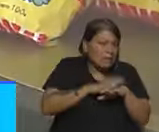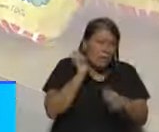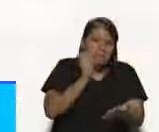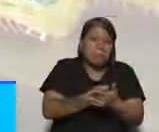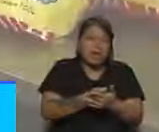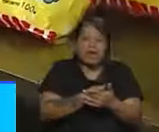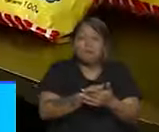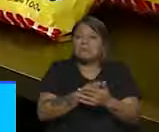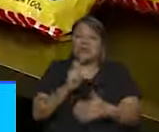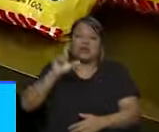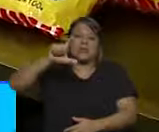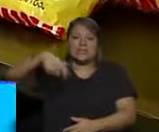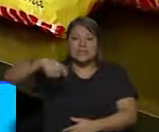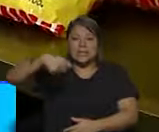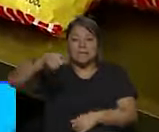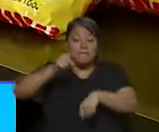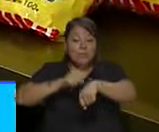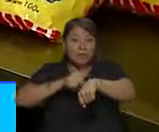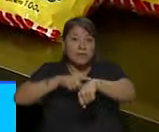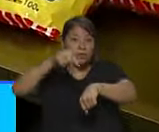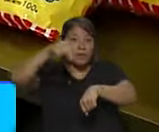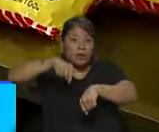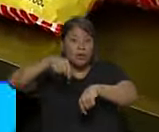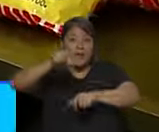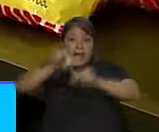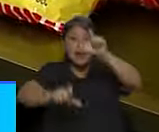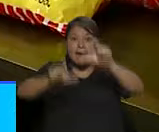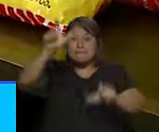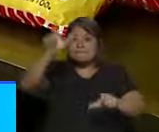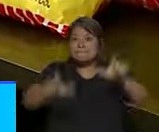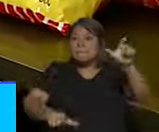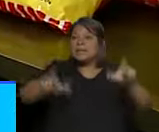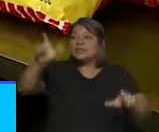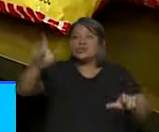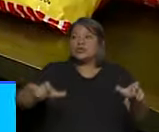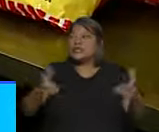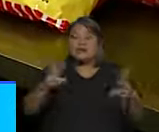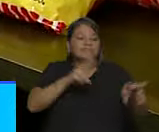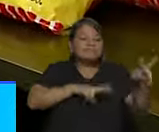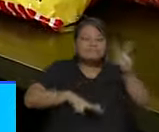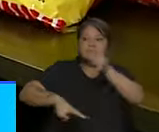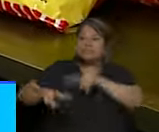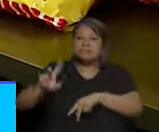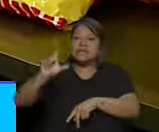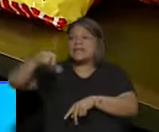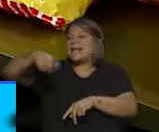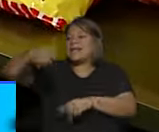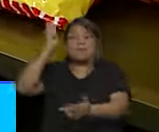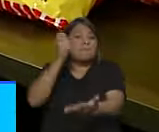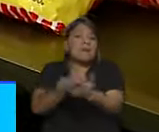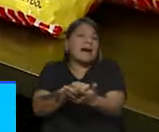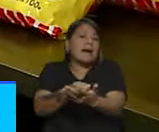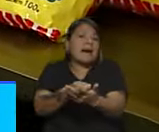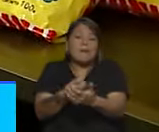con tarjeta estamos en estos momentos que la gente está así buscando con la tarjeta paga porque no tiene